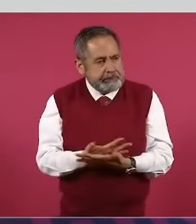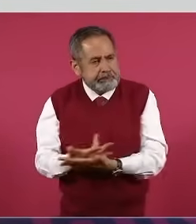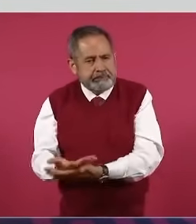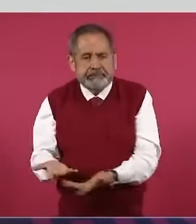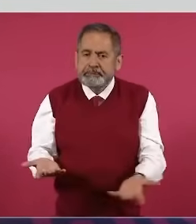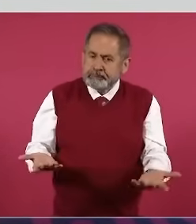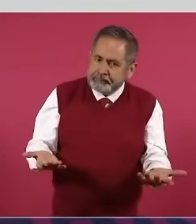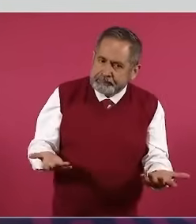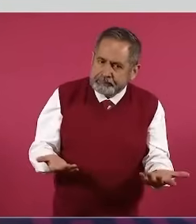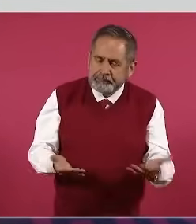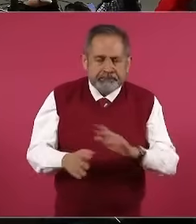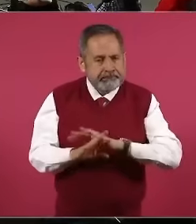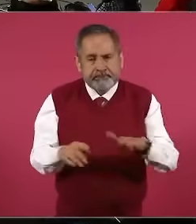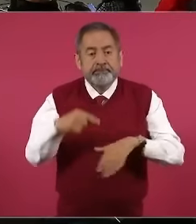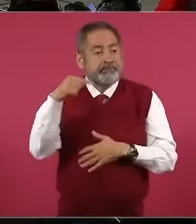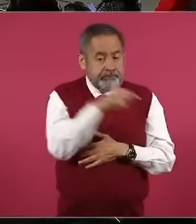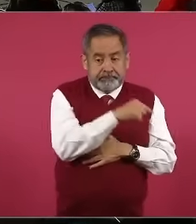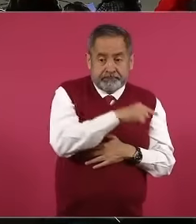Entonces, eso es lo que quieren,